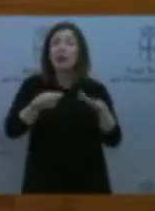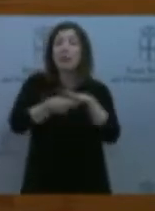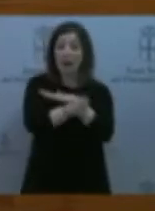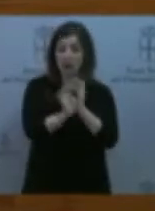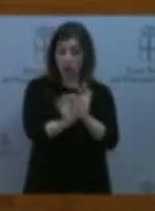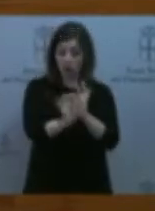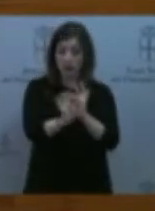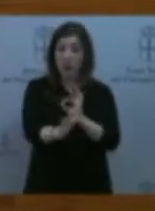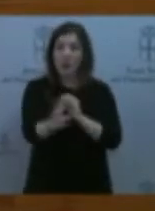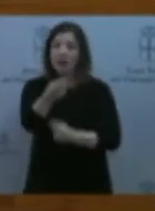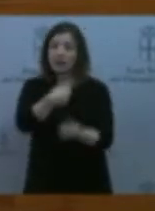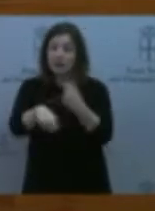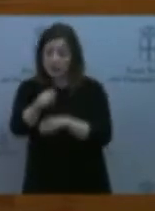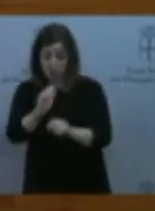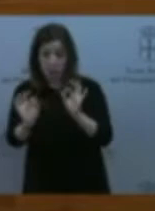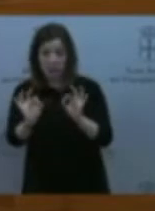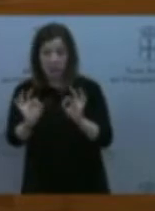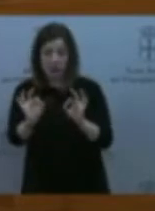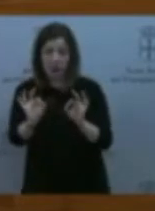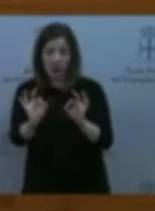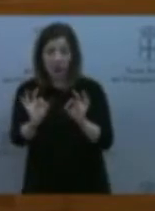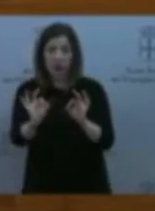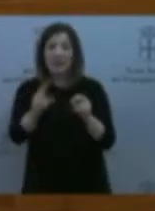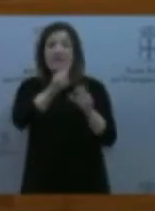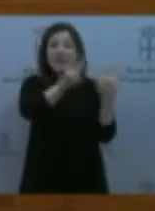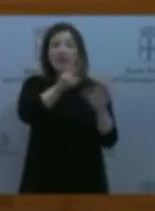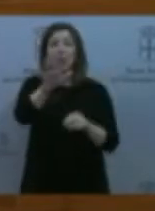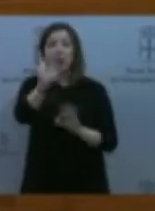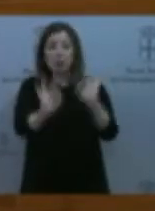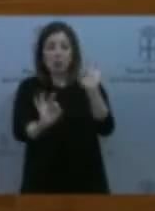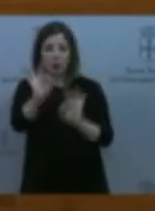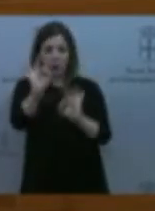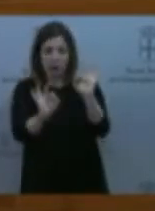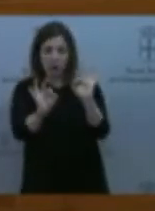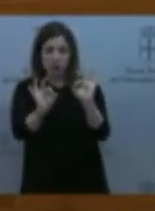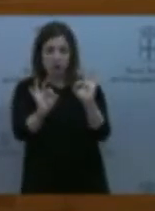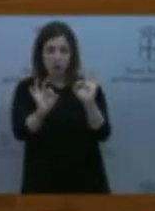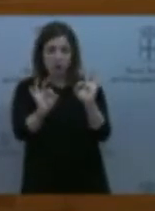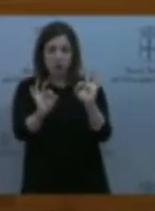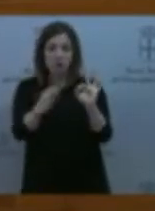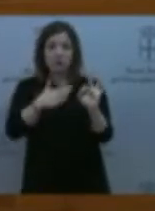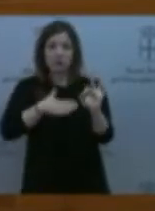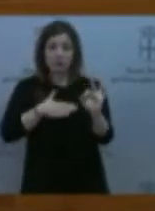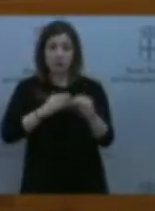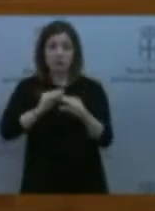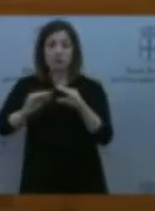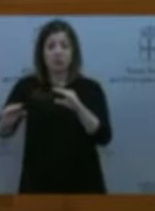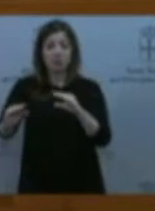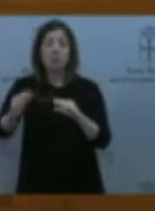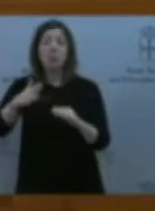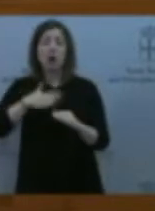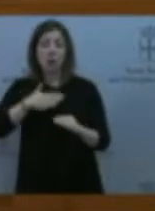pública, el 75% lo reciben los propietarios, las entidades locales. El 25%